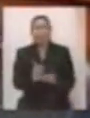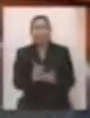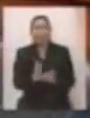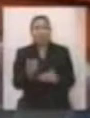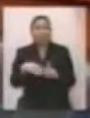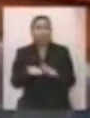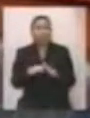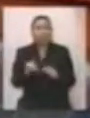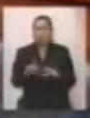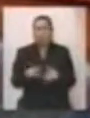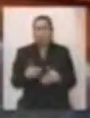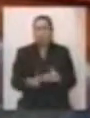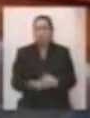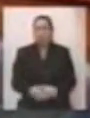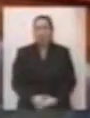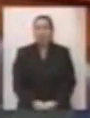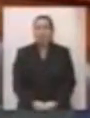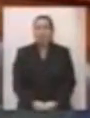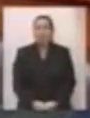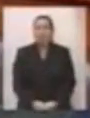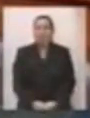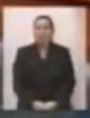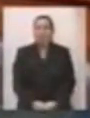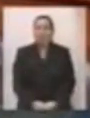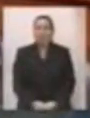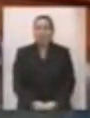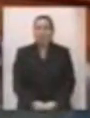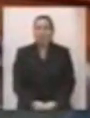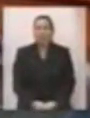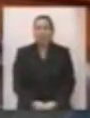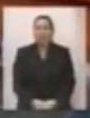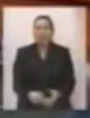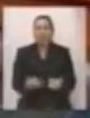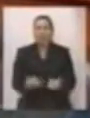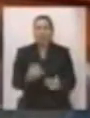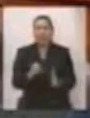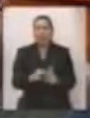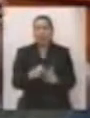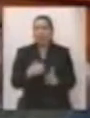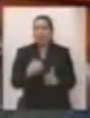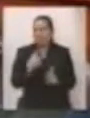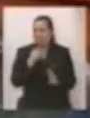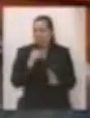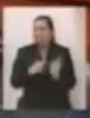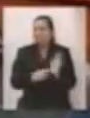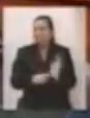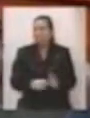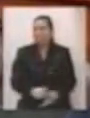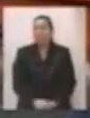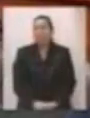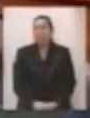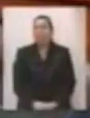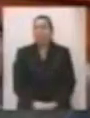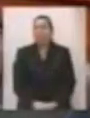por el acceso y el uso de esta tecnología. Y sin embargo, señor, aquí, por ejemplo, podemos constatar que en